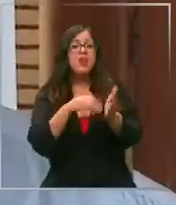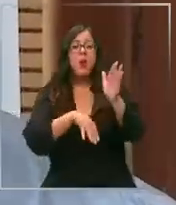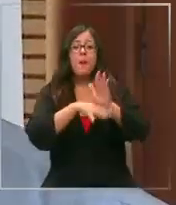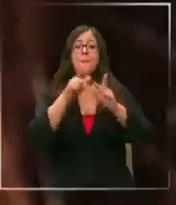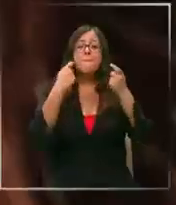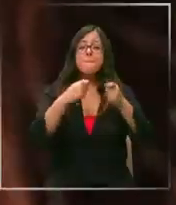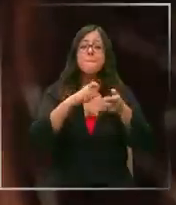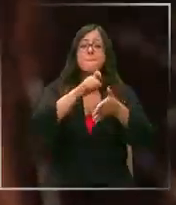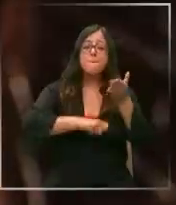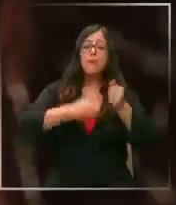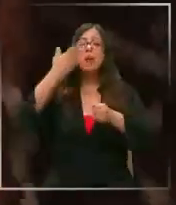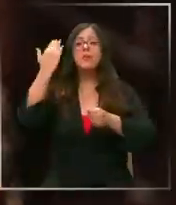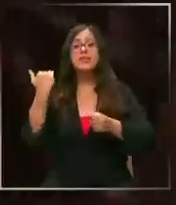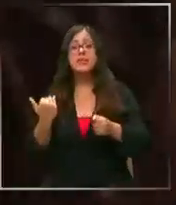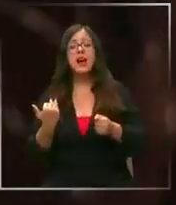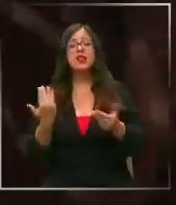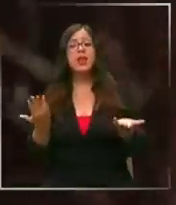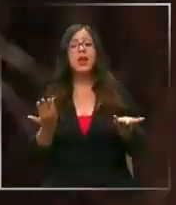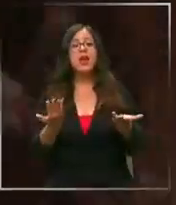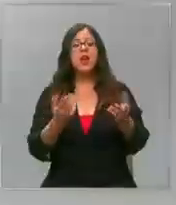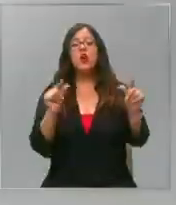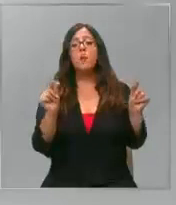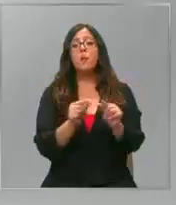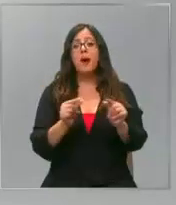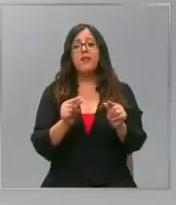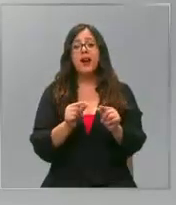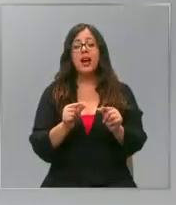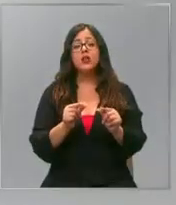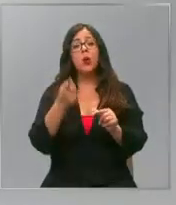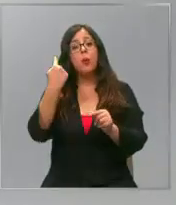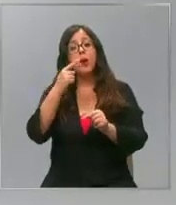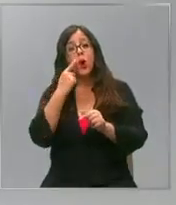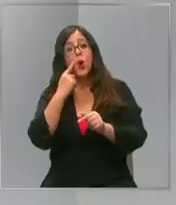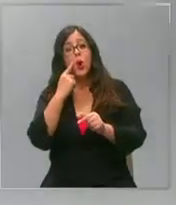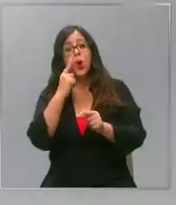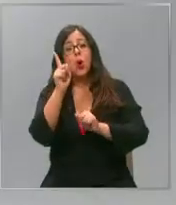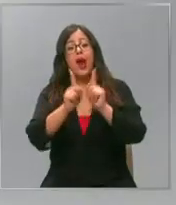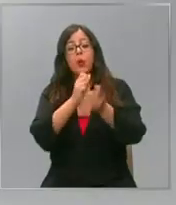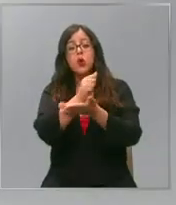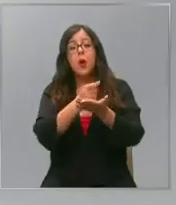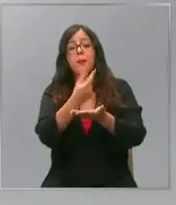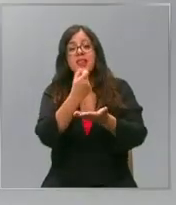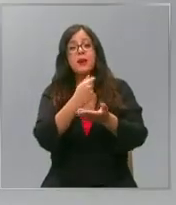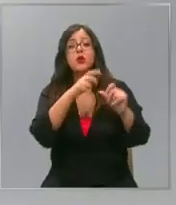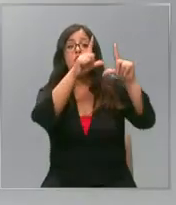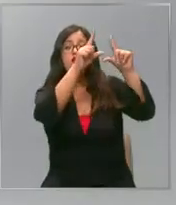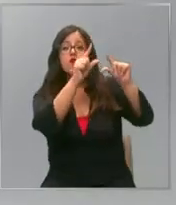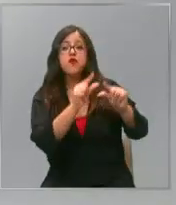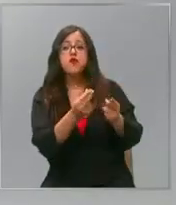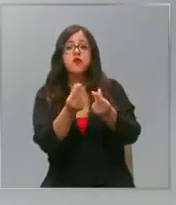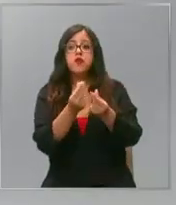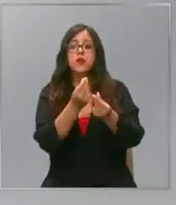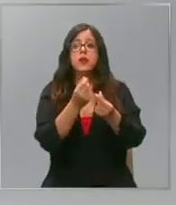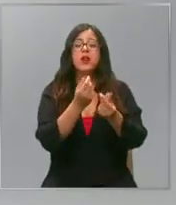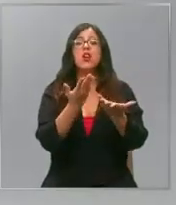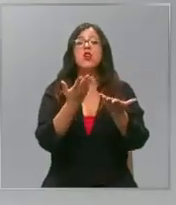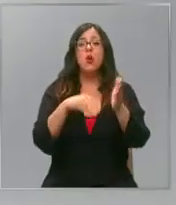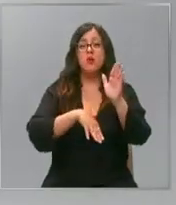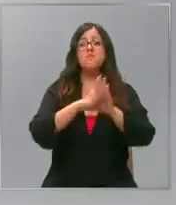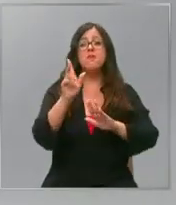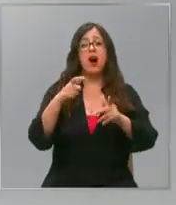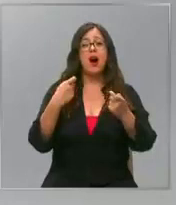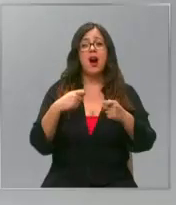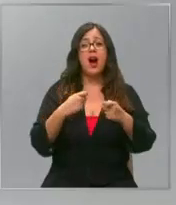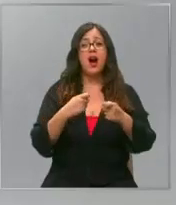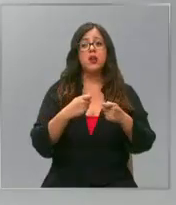encarecieron durante el mes pasado son los de menor precio. Por el contrario, los medicamentos que bajaron de valor son los costosos. El